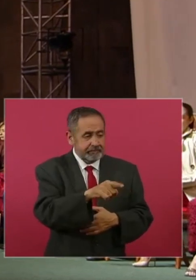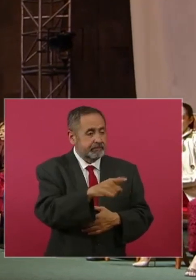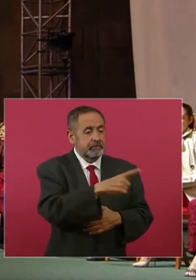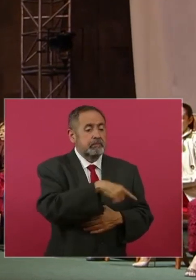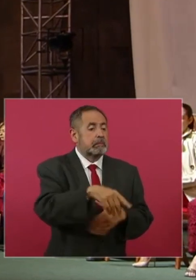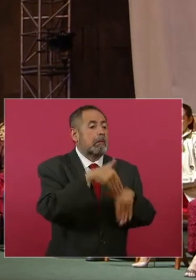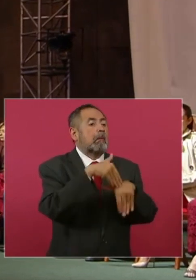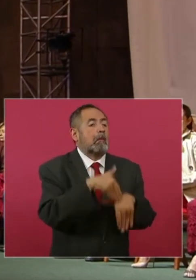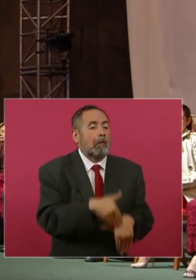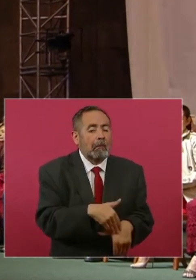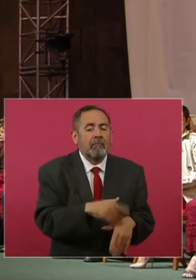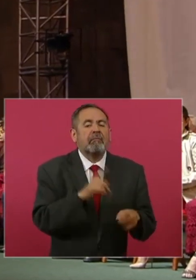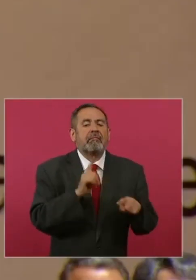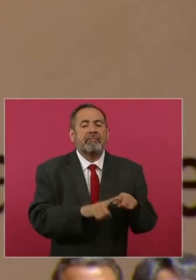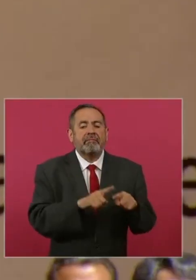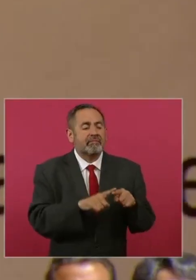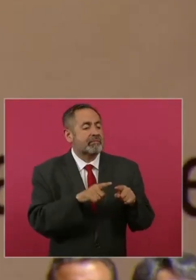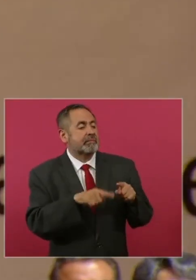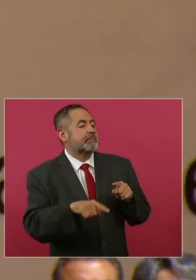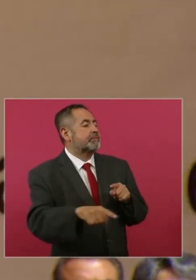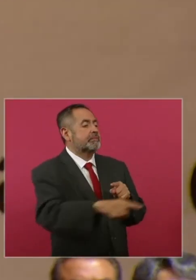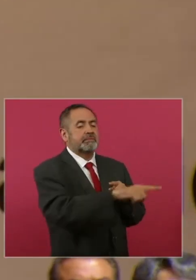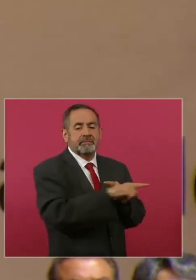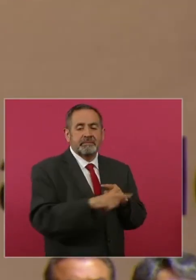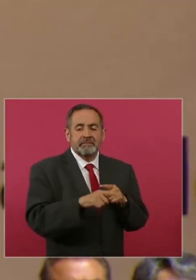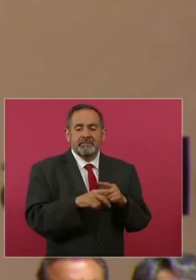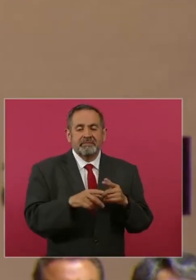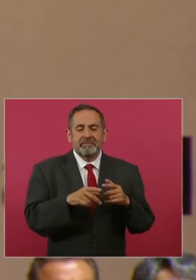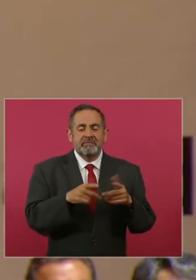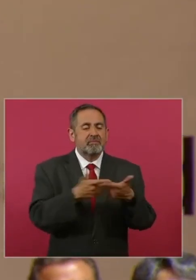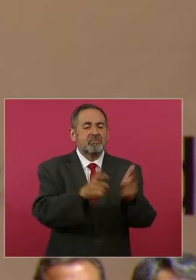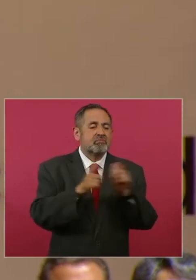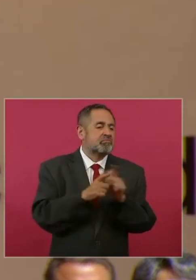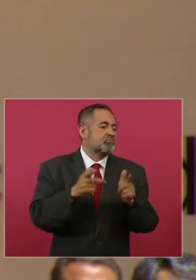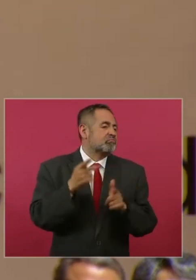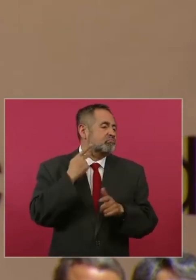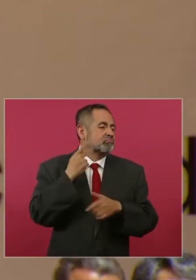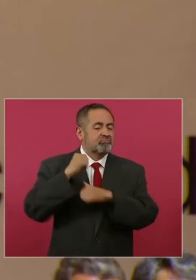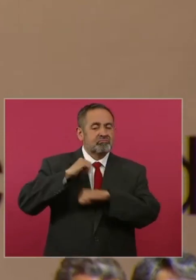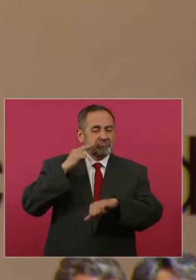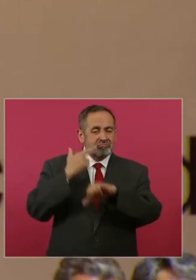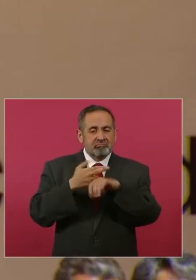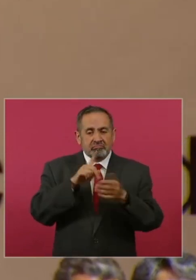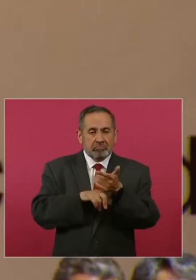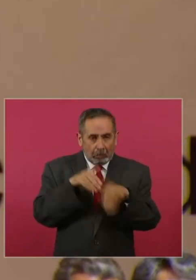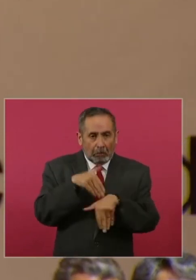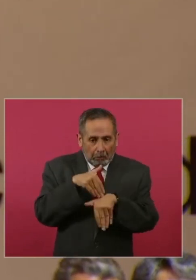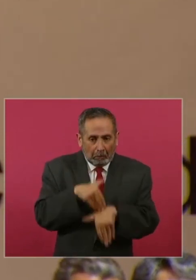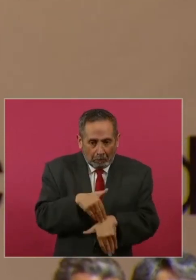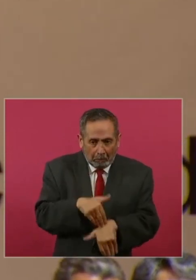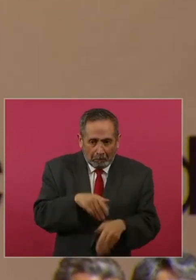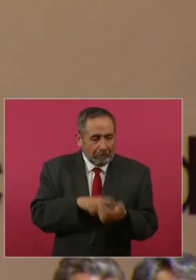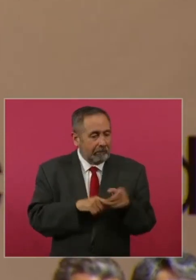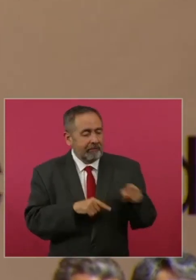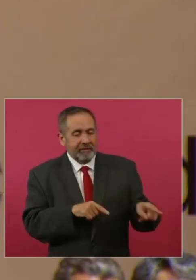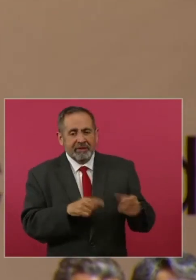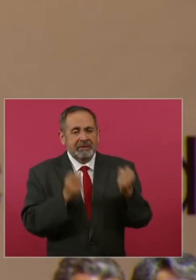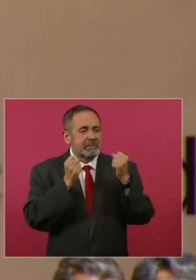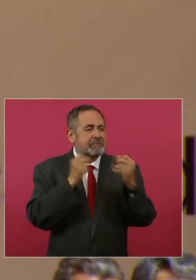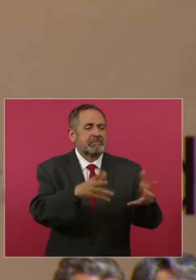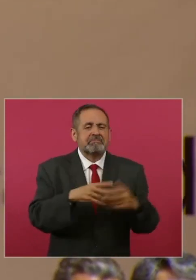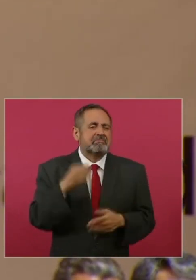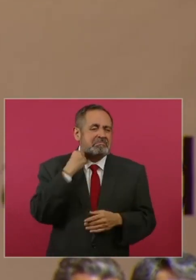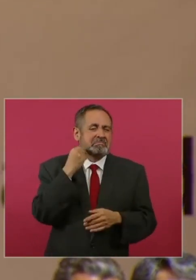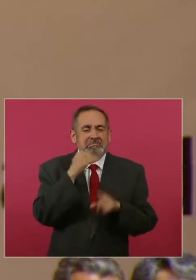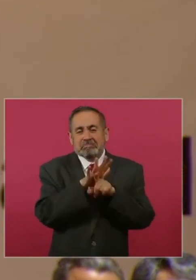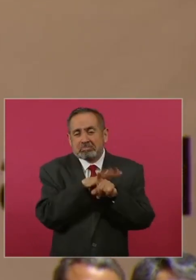obedecen los encargados de los partidos the leaders of the parties muchos abogados